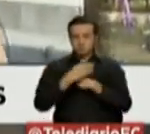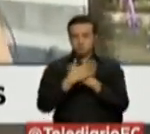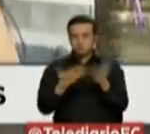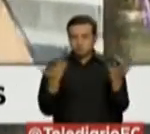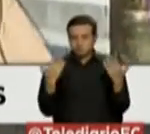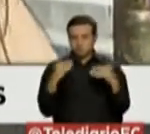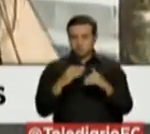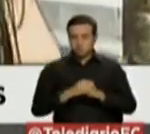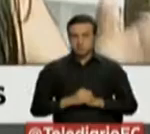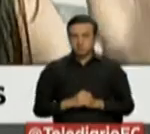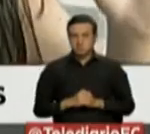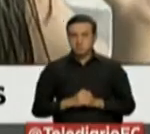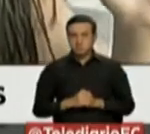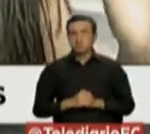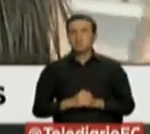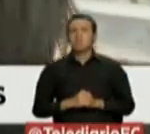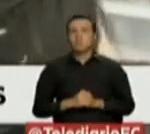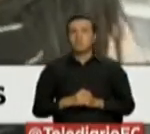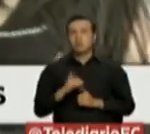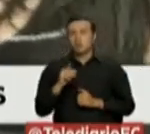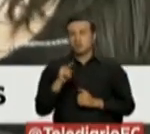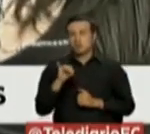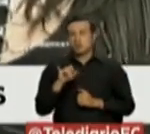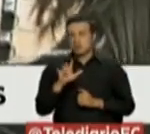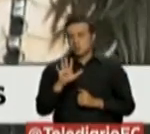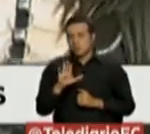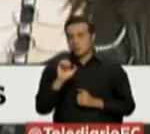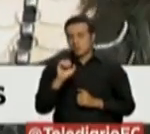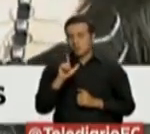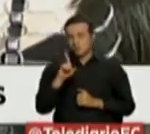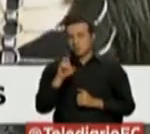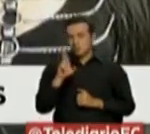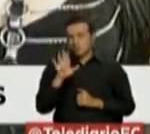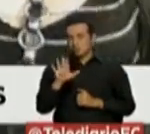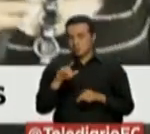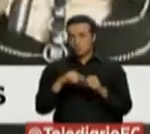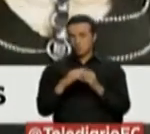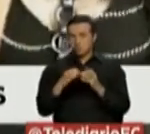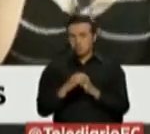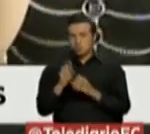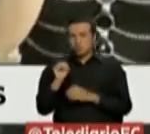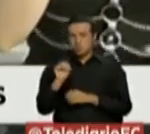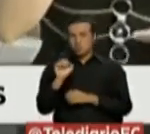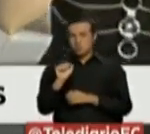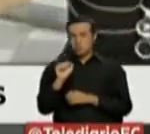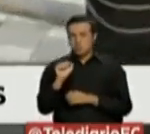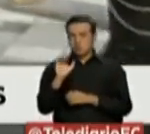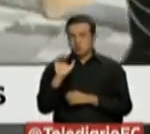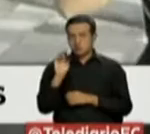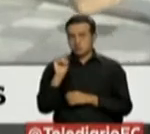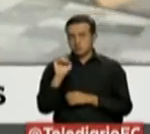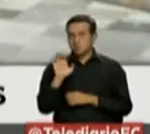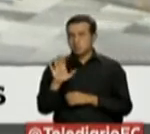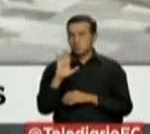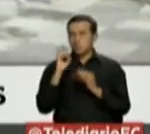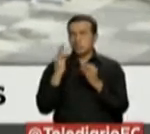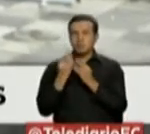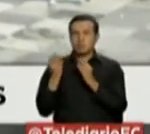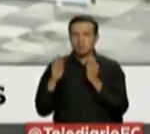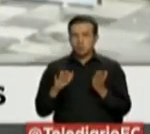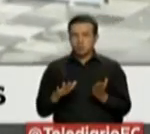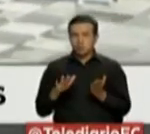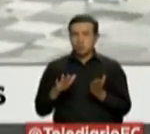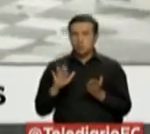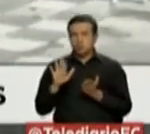Muy bien, don Pedro. Voy a conversar también con Daniel Calderón. Él es integrante del grupo Mashmack. También perdió familiares en